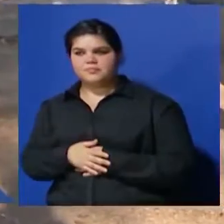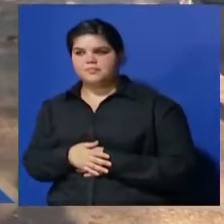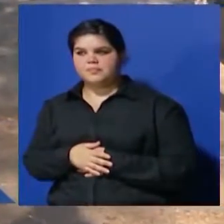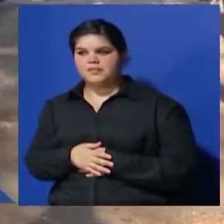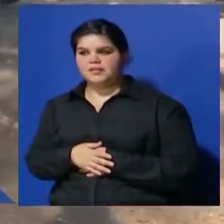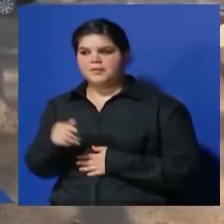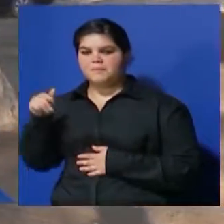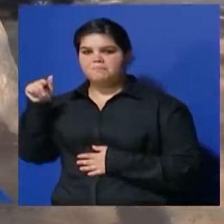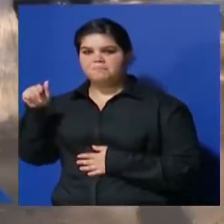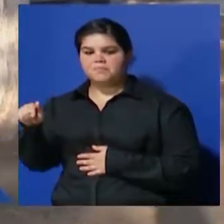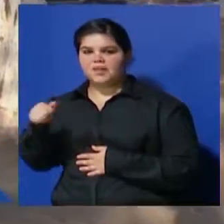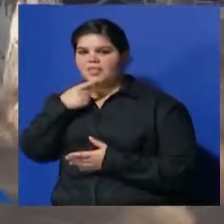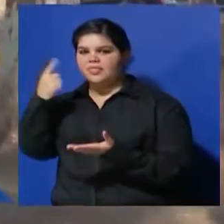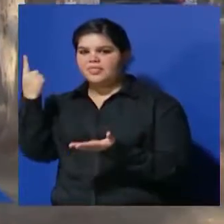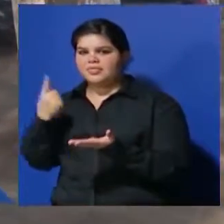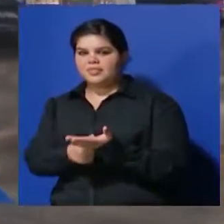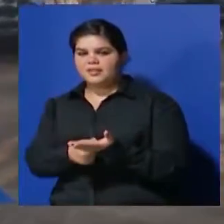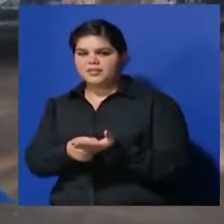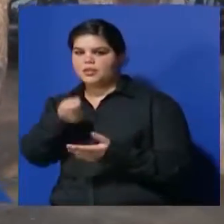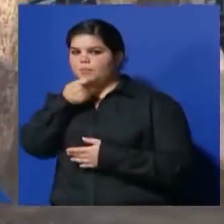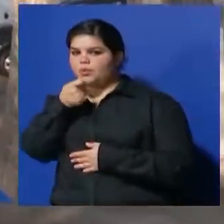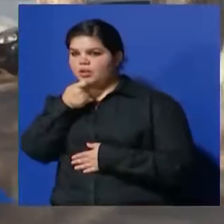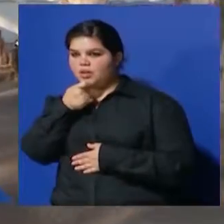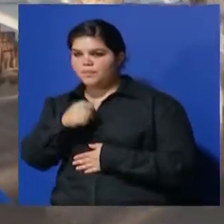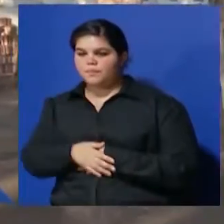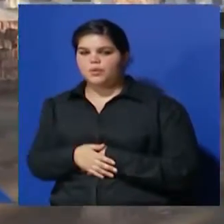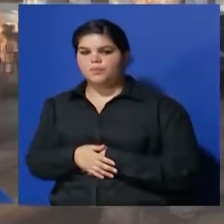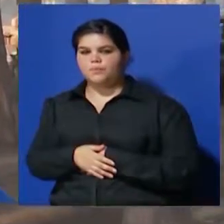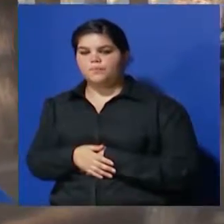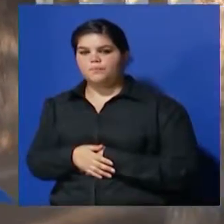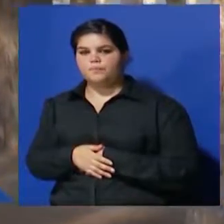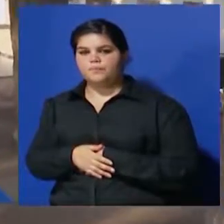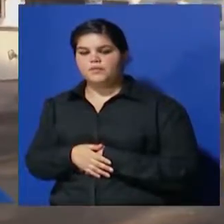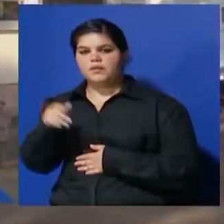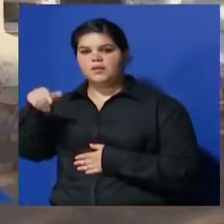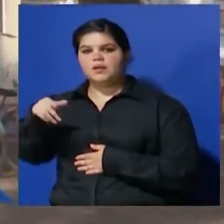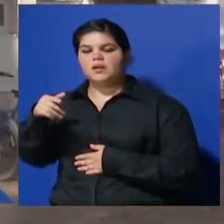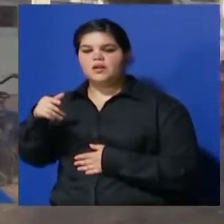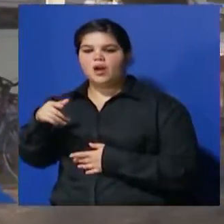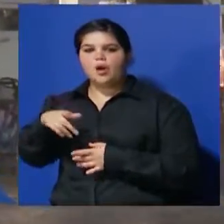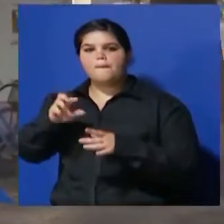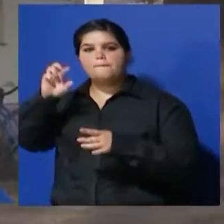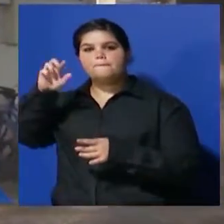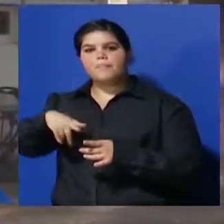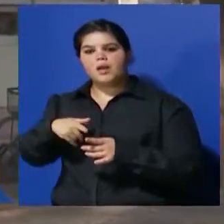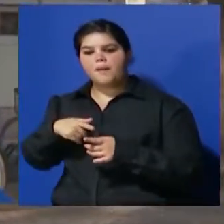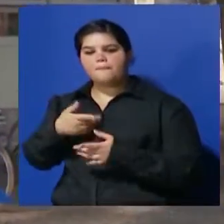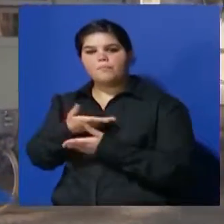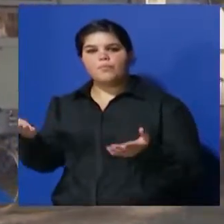poder decidir, por ejemplo, que todas las políticas públicas estén apuntadas